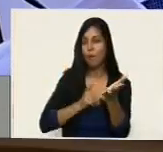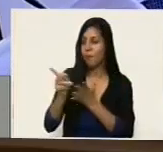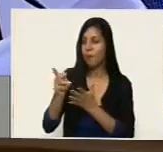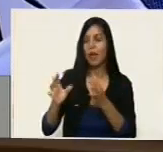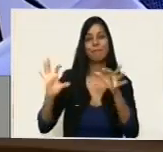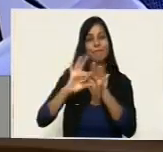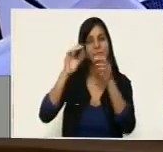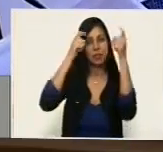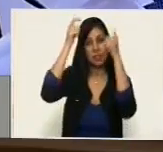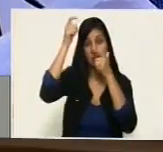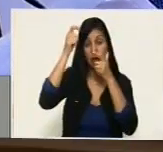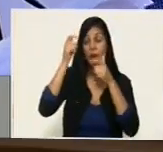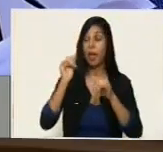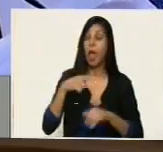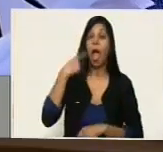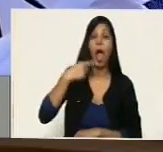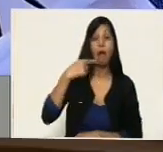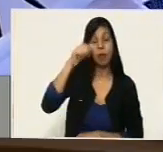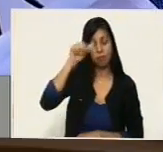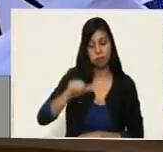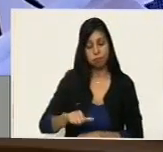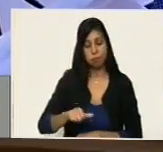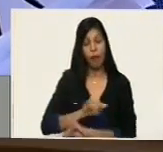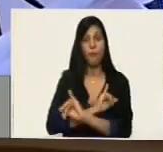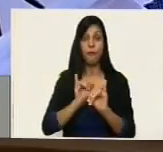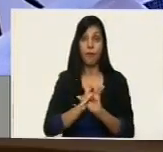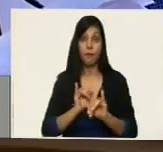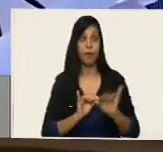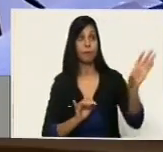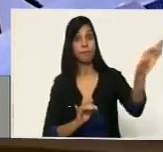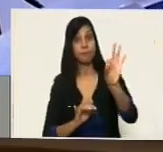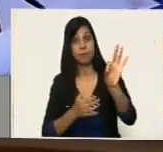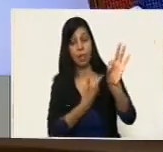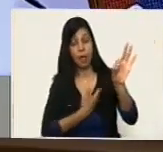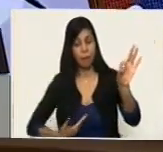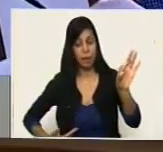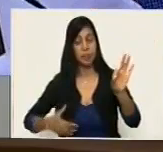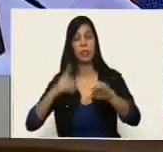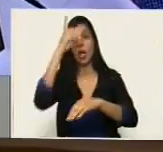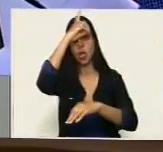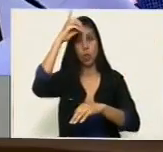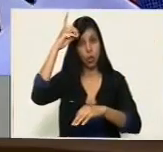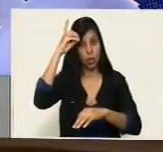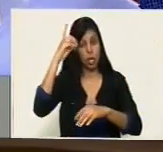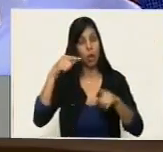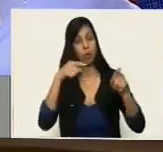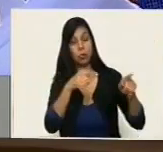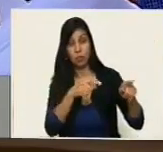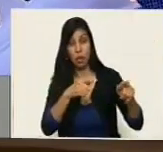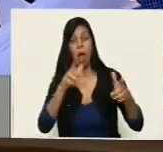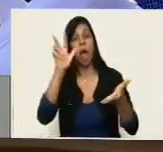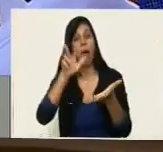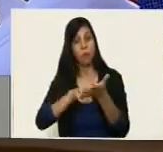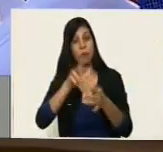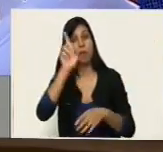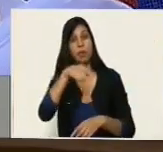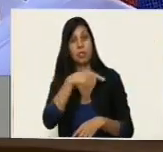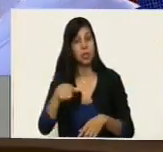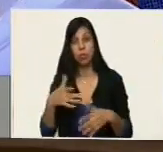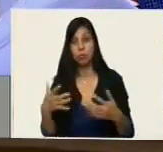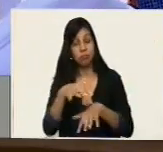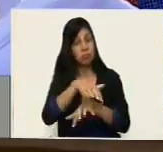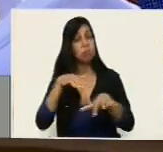las palabras, sometió a votación la elección de constituyente Diosdado Cabello Rondón como presidente de la Asamblea Nacional Constituyente,